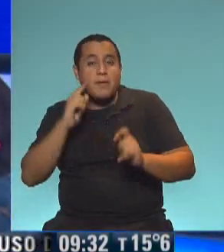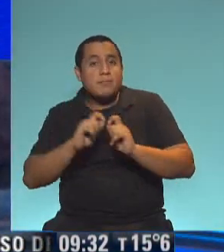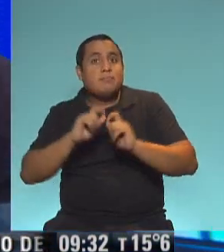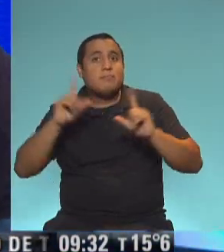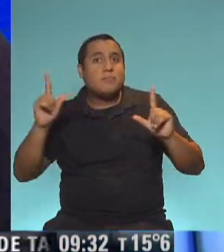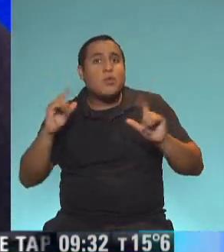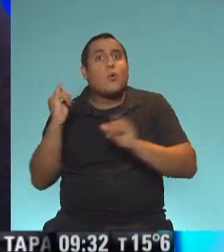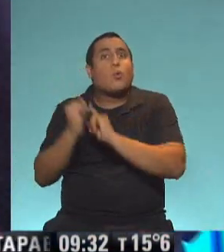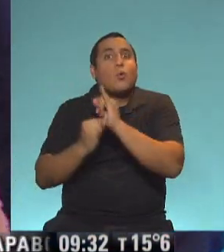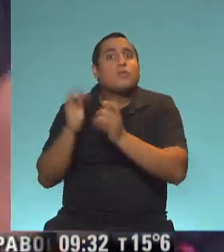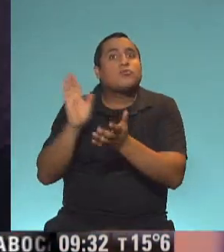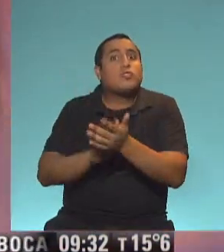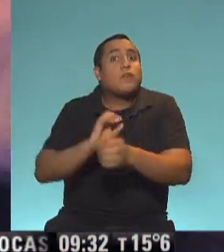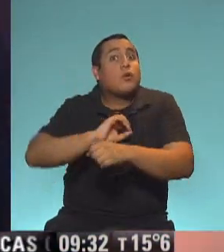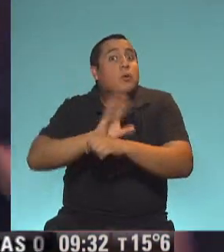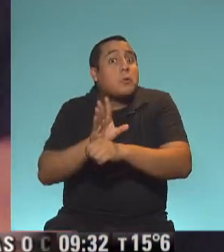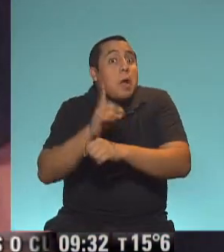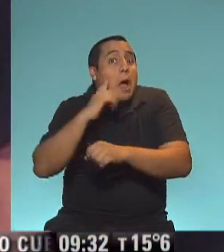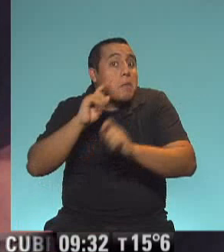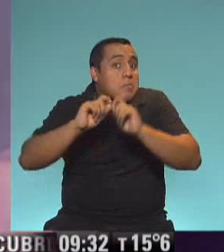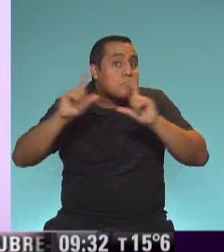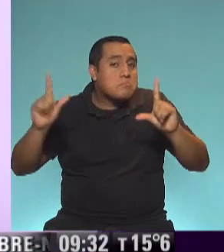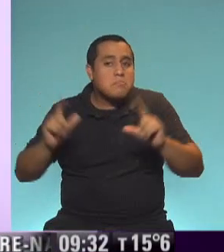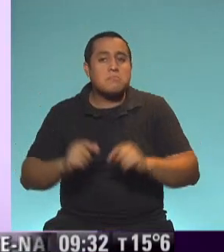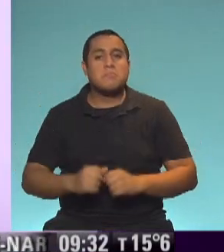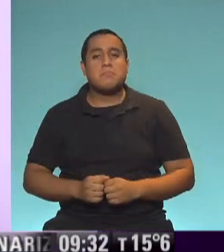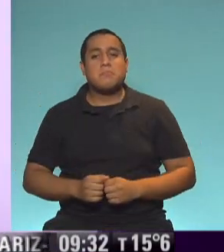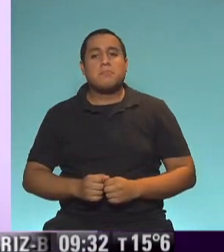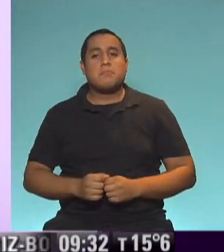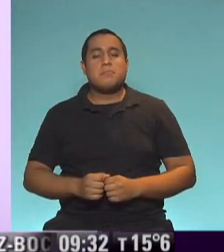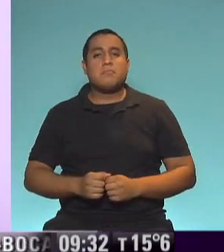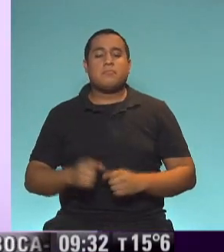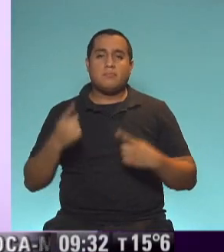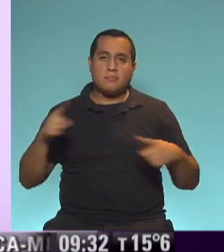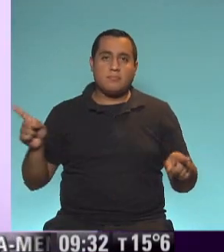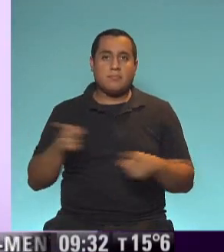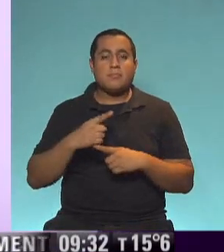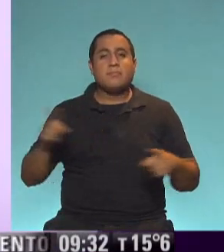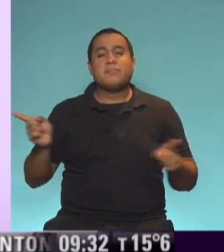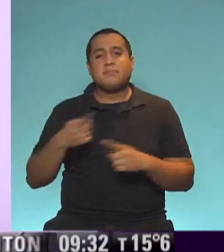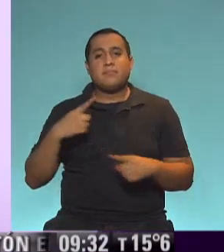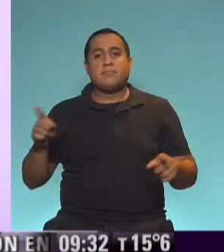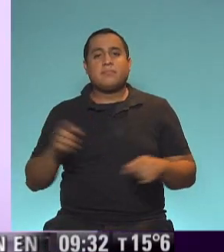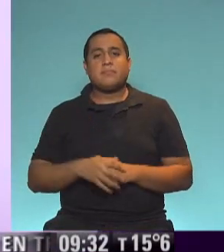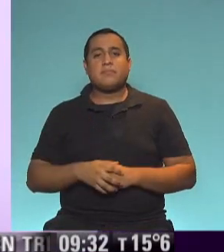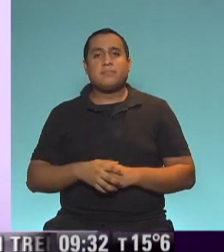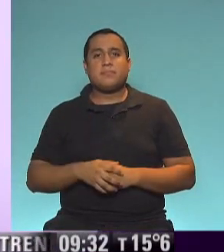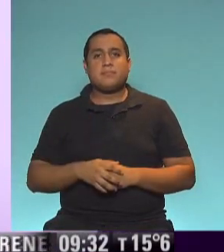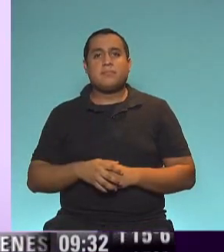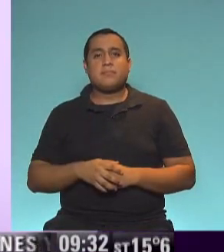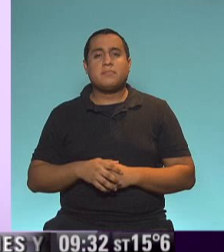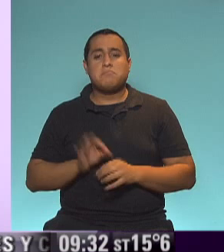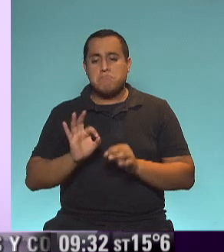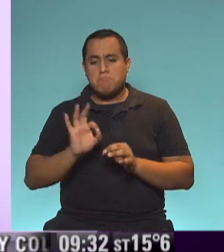que no va a hablar del coronavirus. Vamos a verla. Niña. Que solo esto no sé a dónde voy. Pandemia. Ya somos